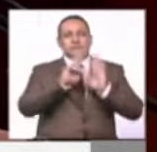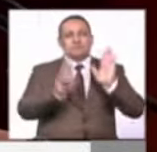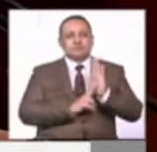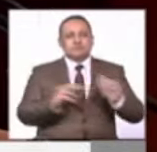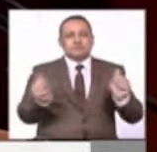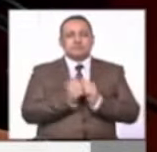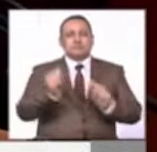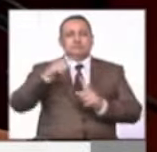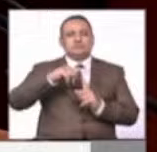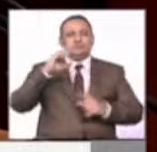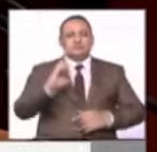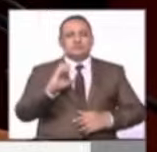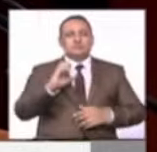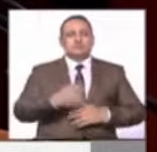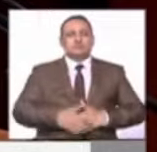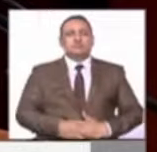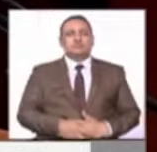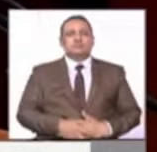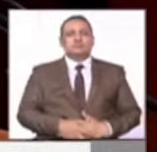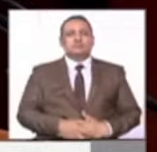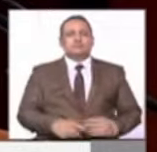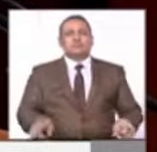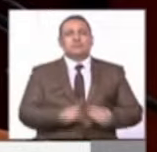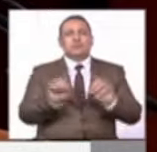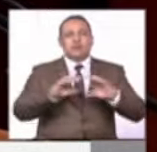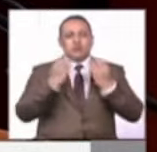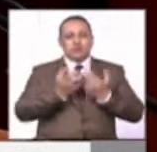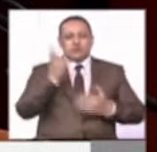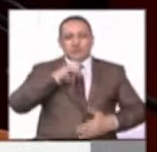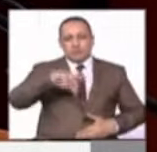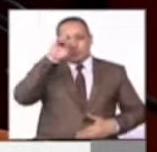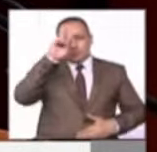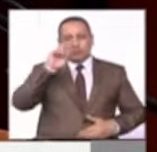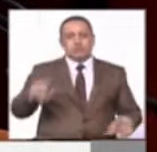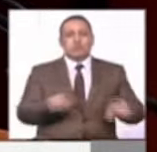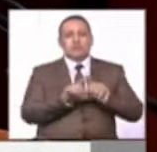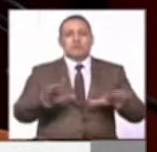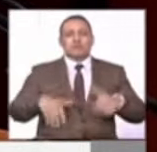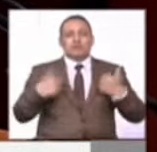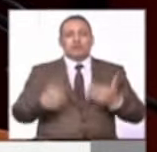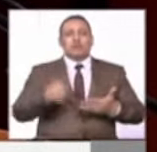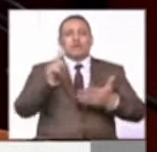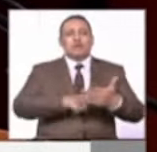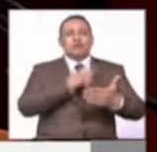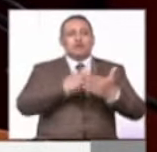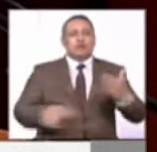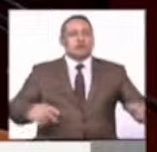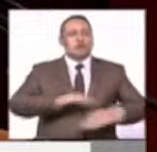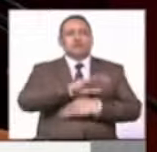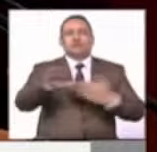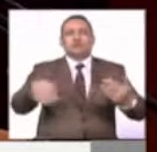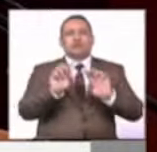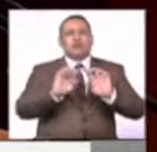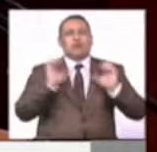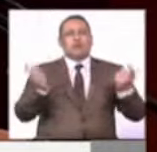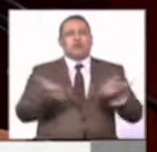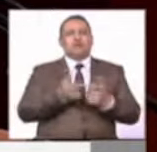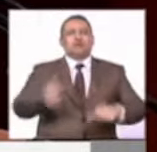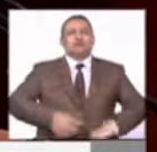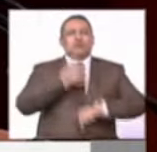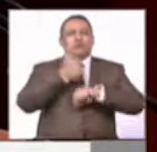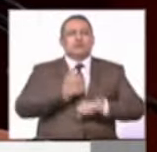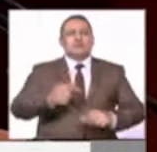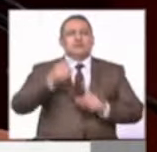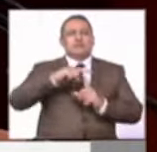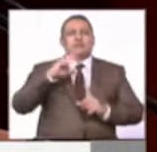del tribunal constitucional El Congreso de la República podría inhabilitar a toda la Corte Suprema y a todo el